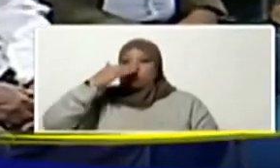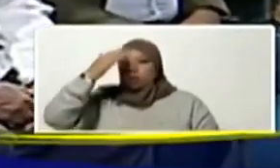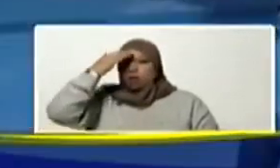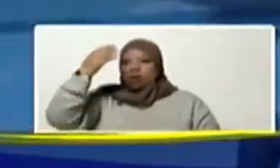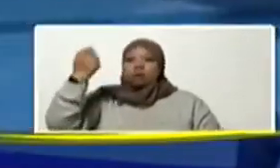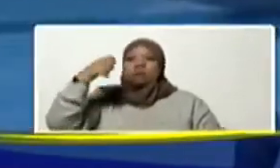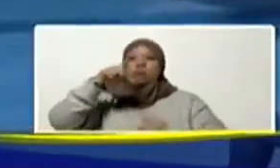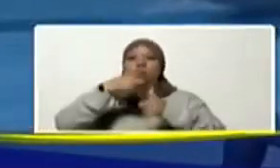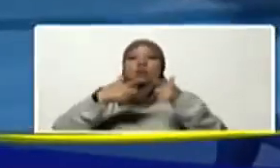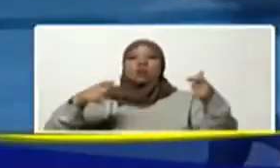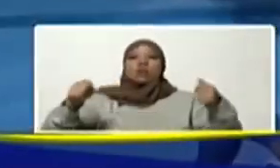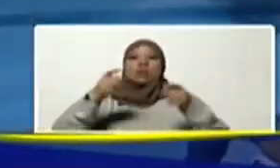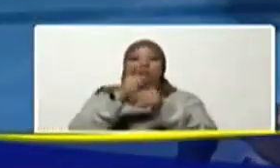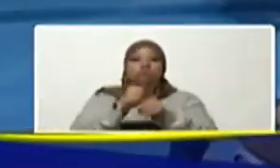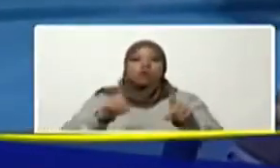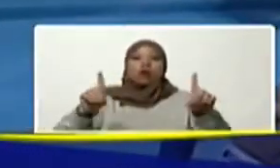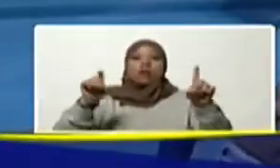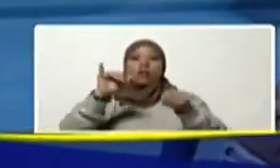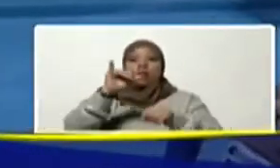Saharaui Democrática,